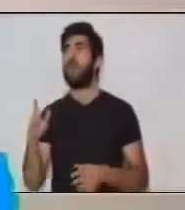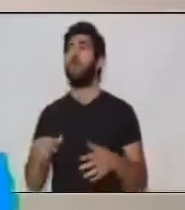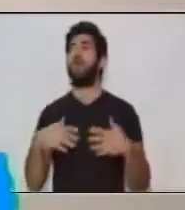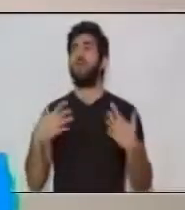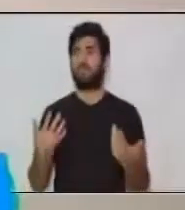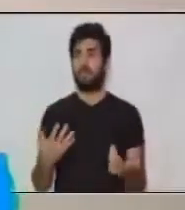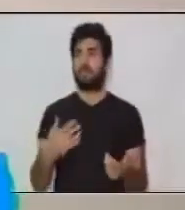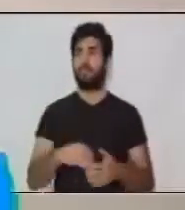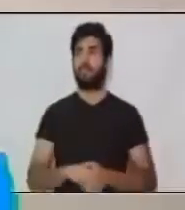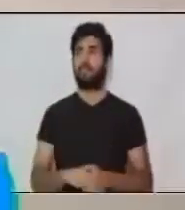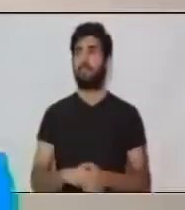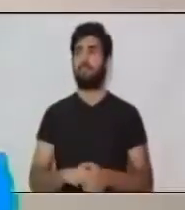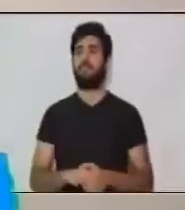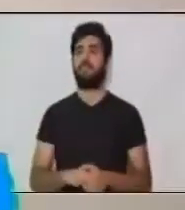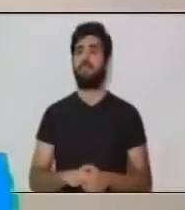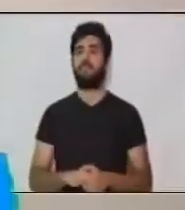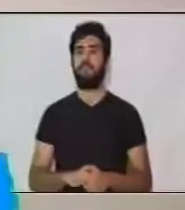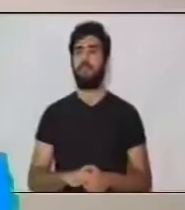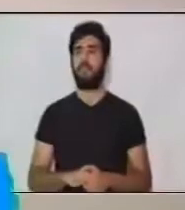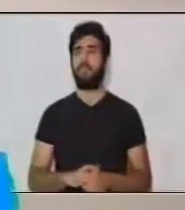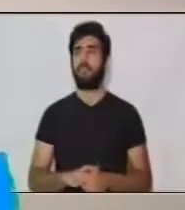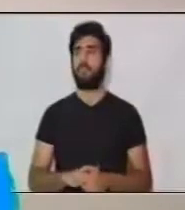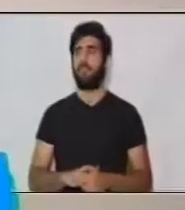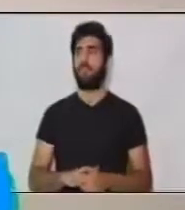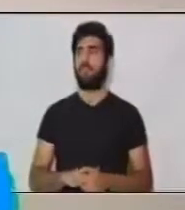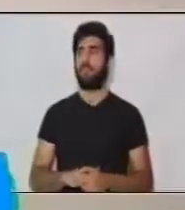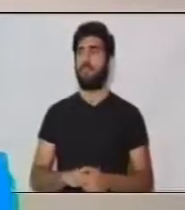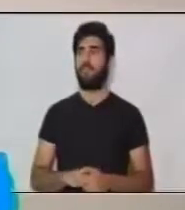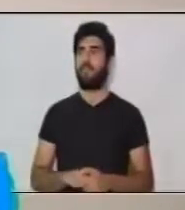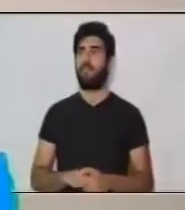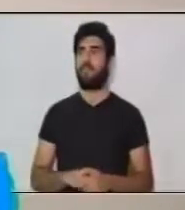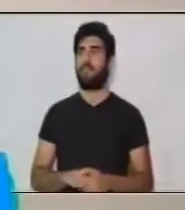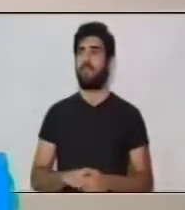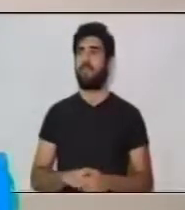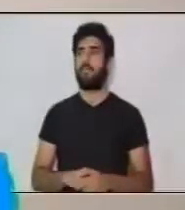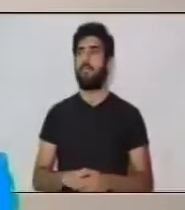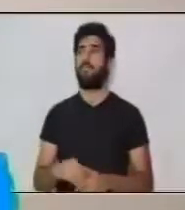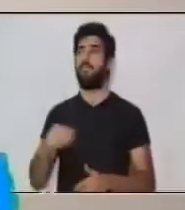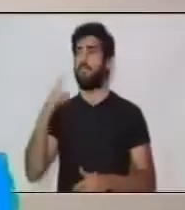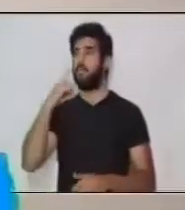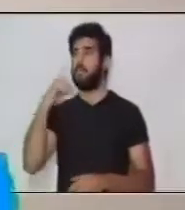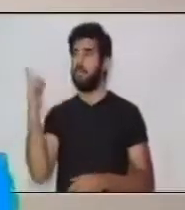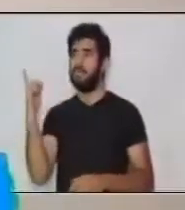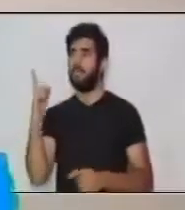complementario al ángulo dado? Tenemos un ángulo de